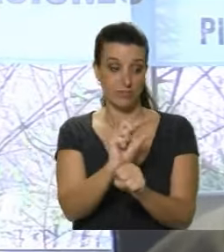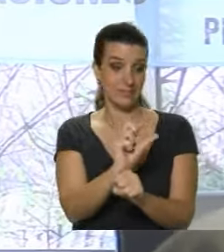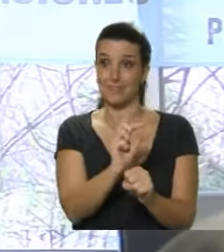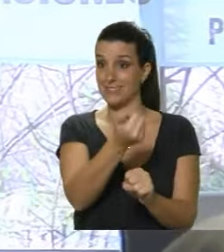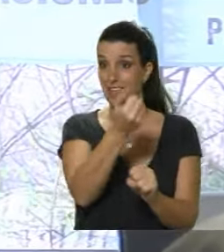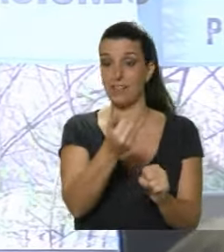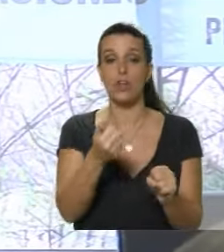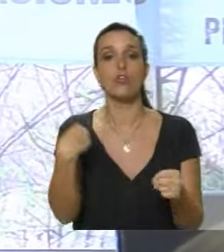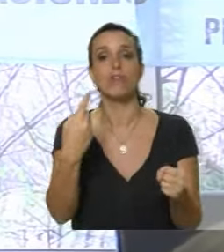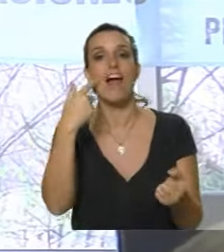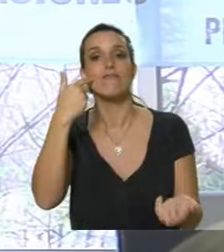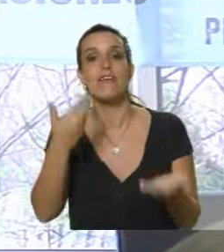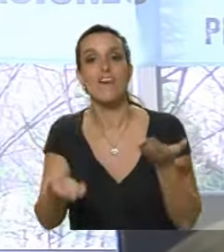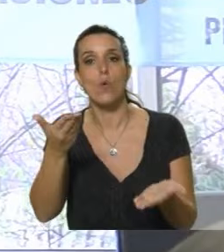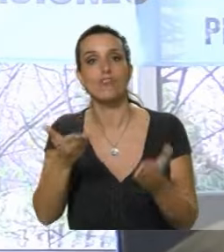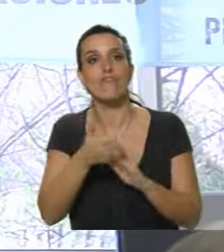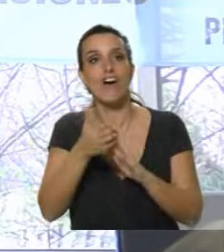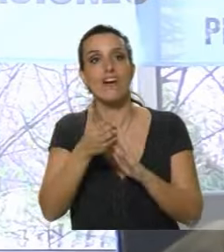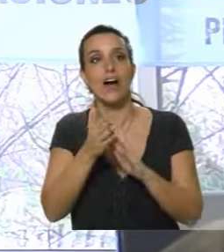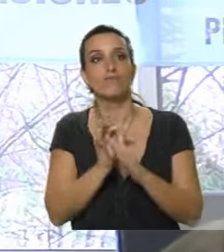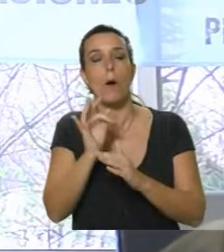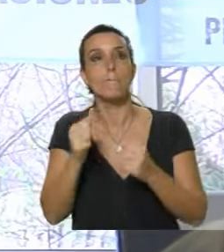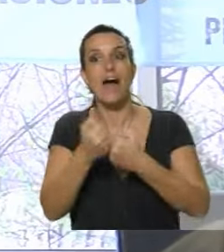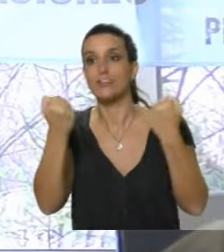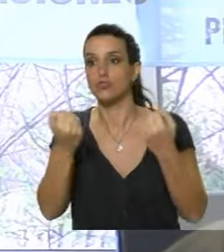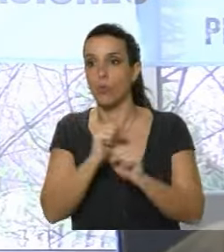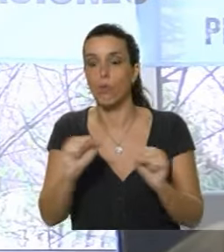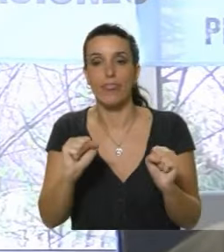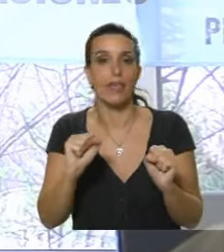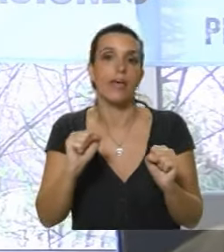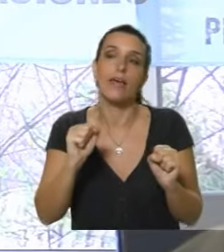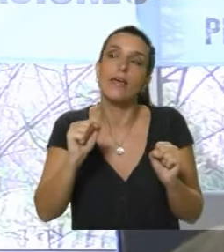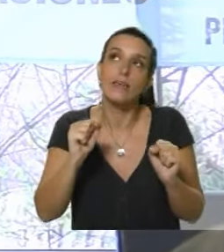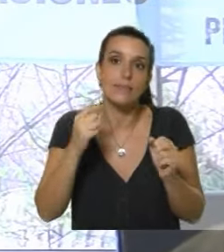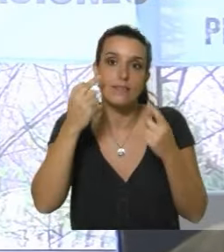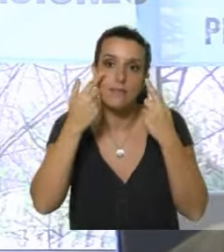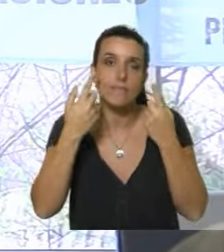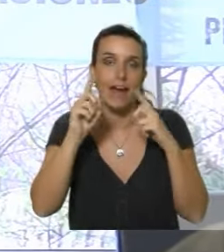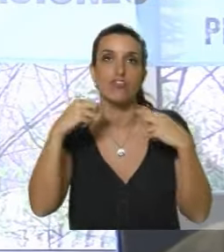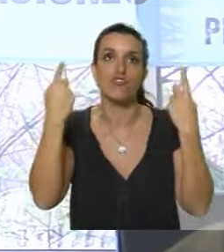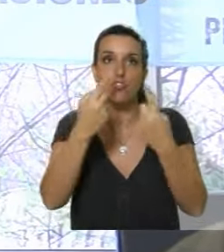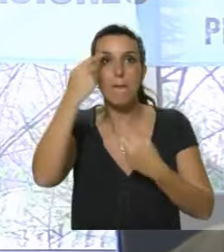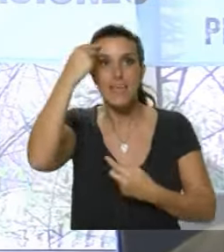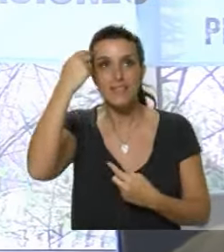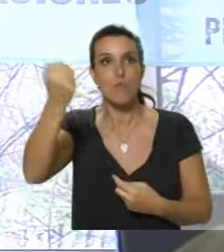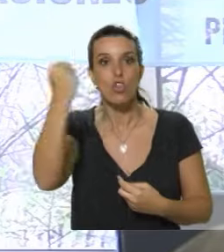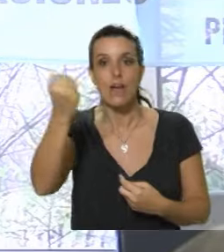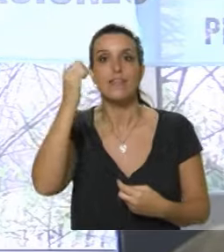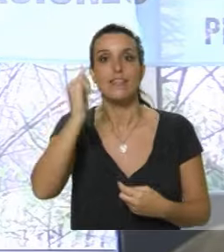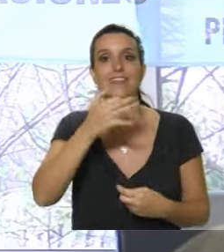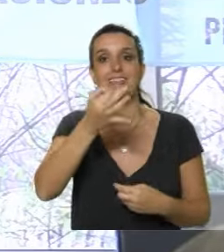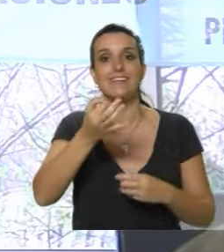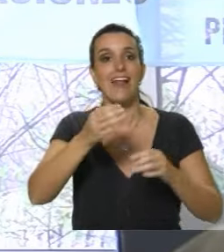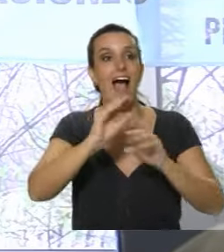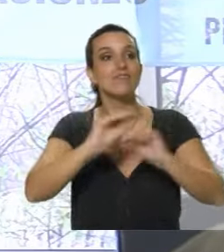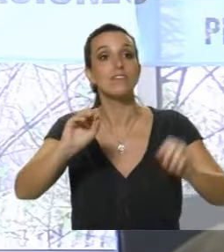estamos evaluando el impacto en concreto que tiene, que podrá expresarse en diversas acciones, pero particularmente nos parece que es importante destacar en la comunicación